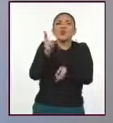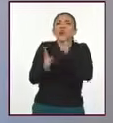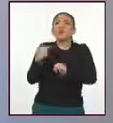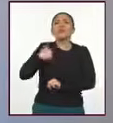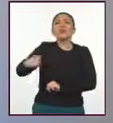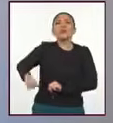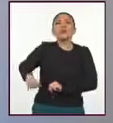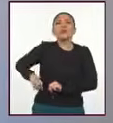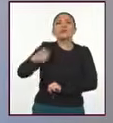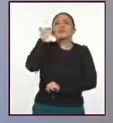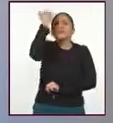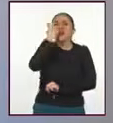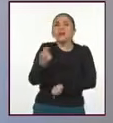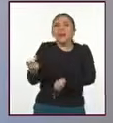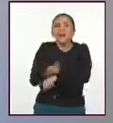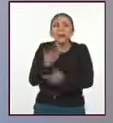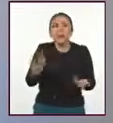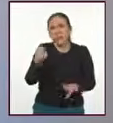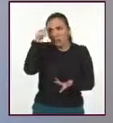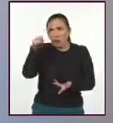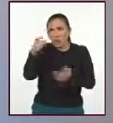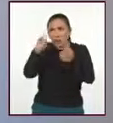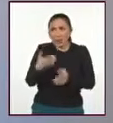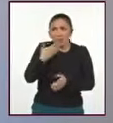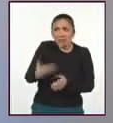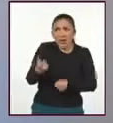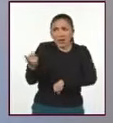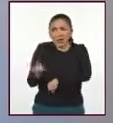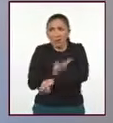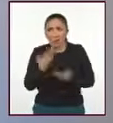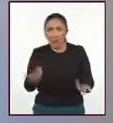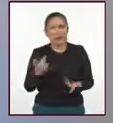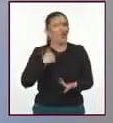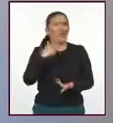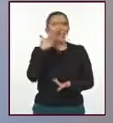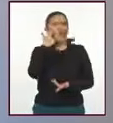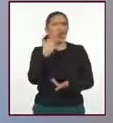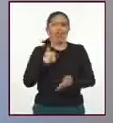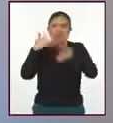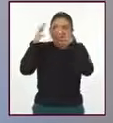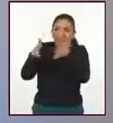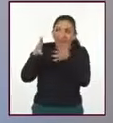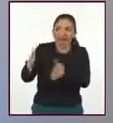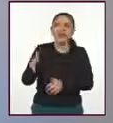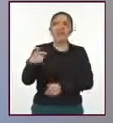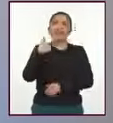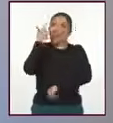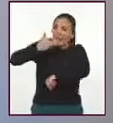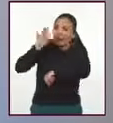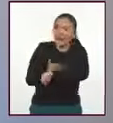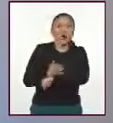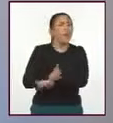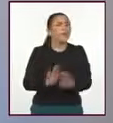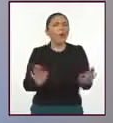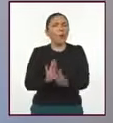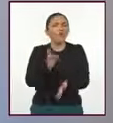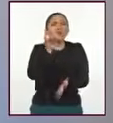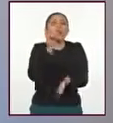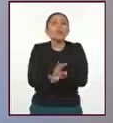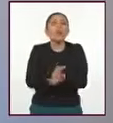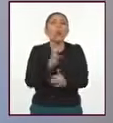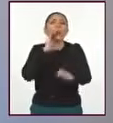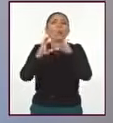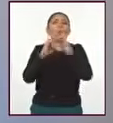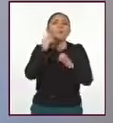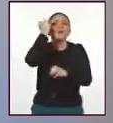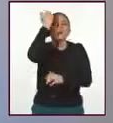a cuestionar es por su bienestar, que no es un intento de regaño, no es un castigo, es auténticamente un